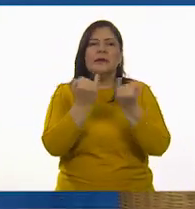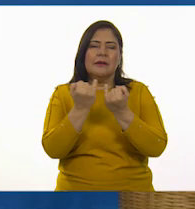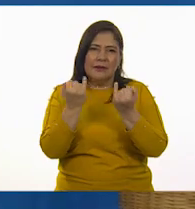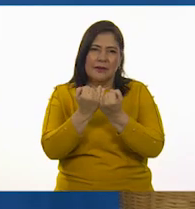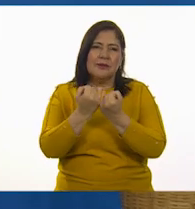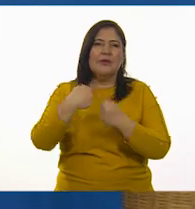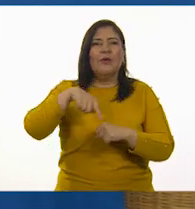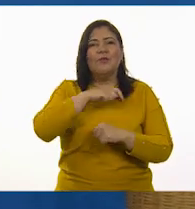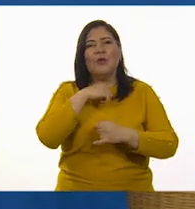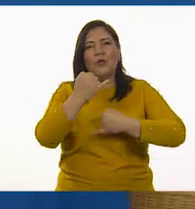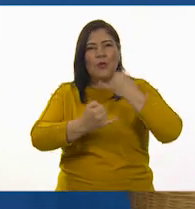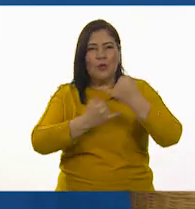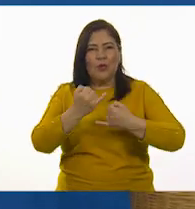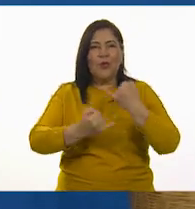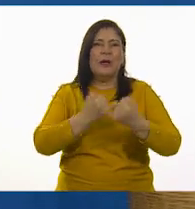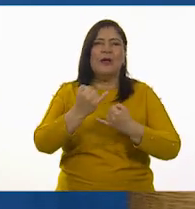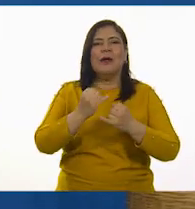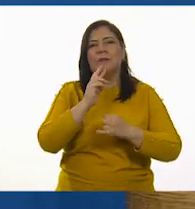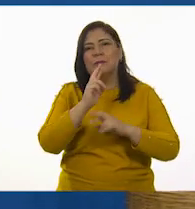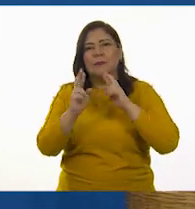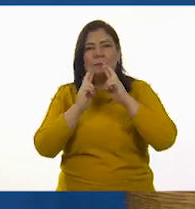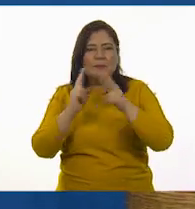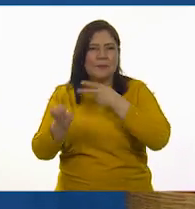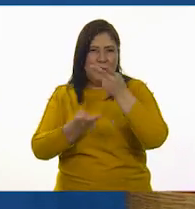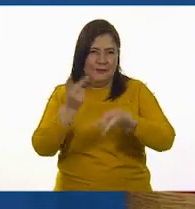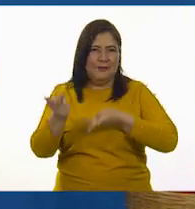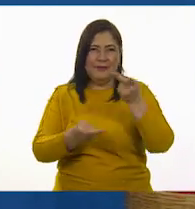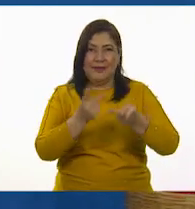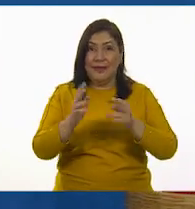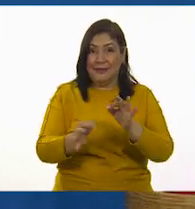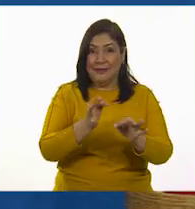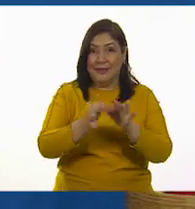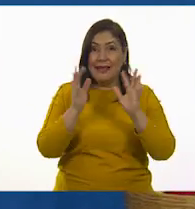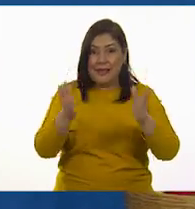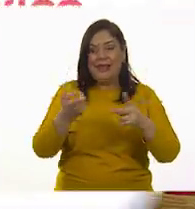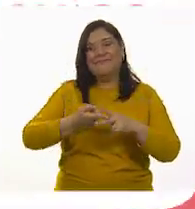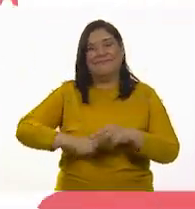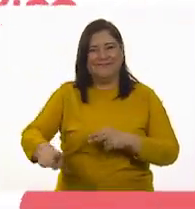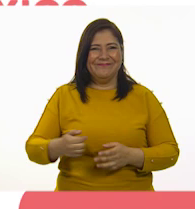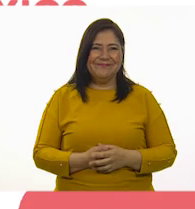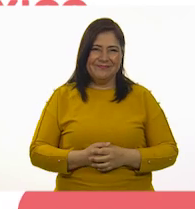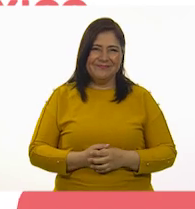jugar contestando unas trivias. ¿Están listos? ¡Comenzamos!